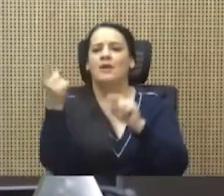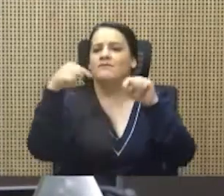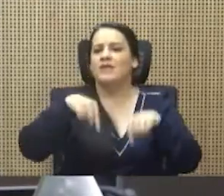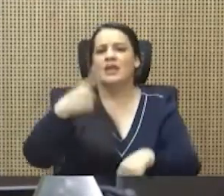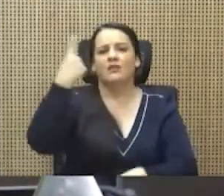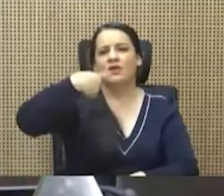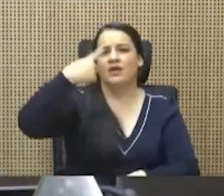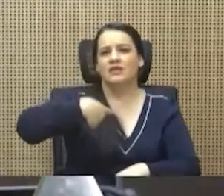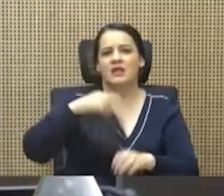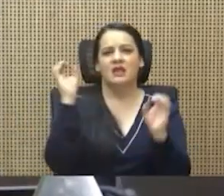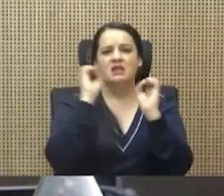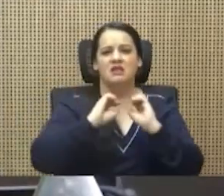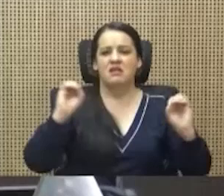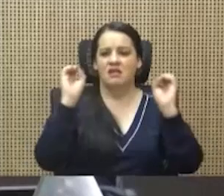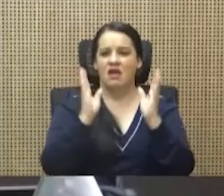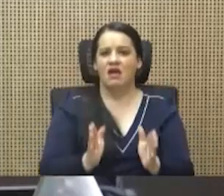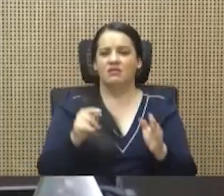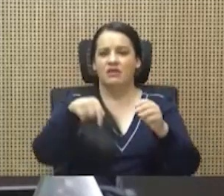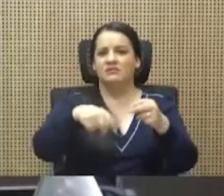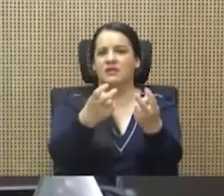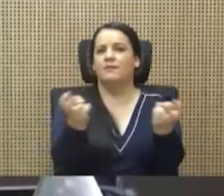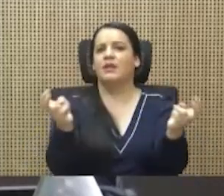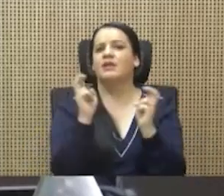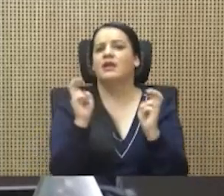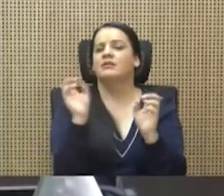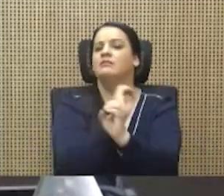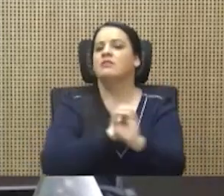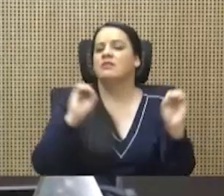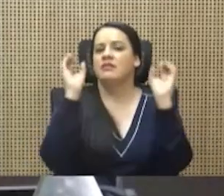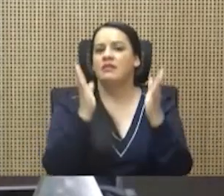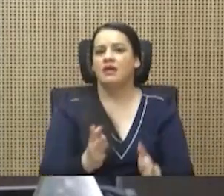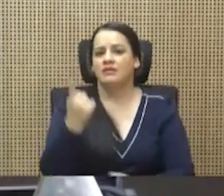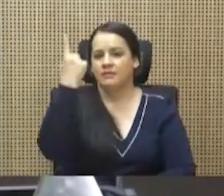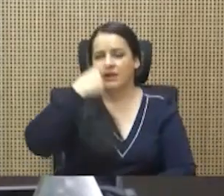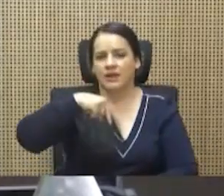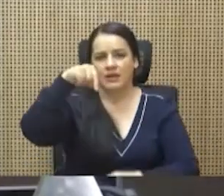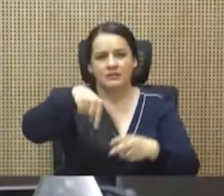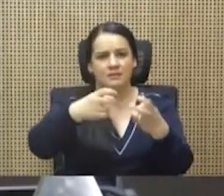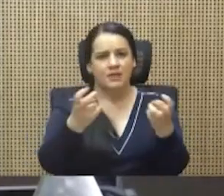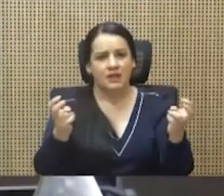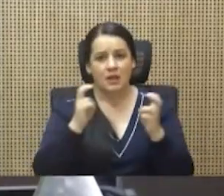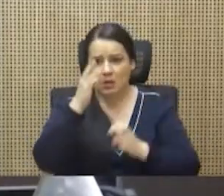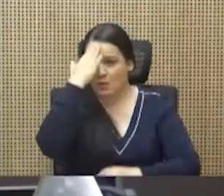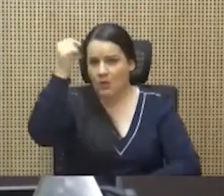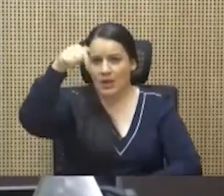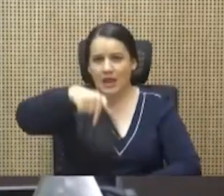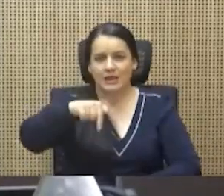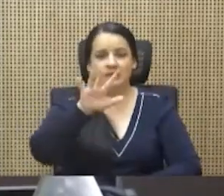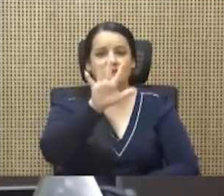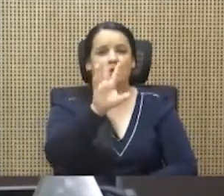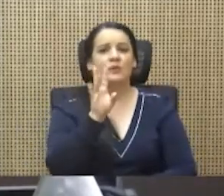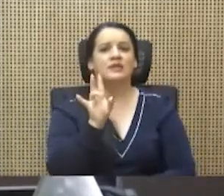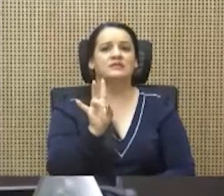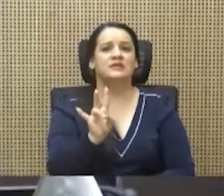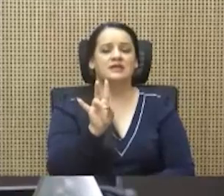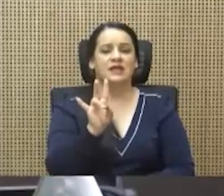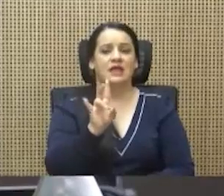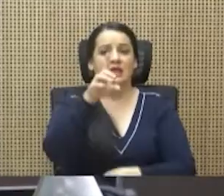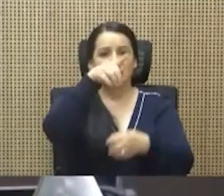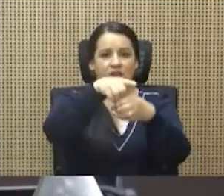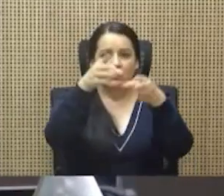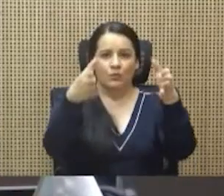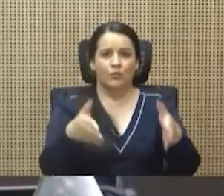este plenario nadie, absolutamente nadie. Porque aquí son 57 diputados